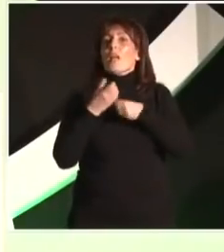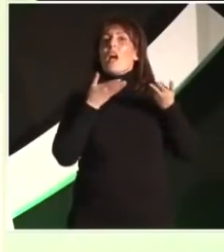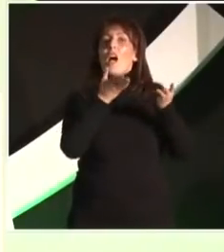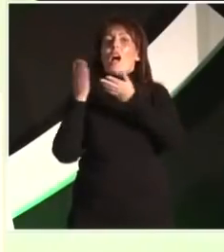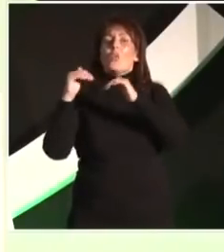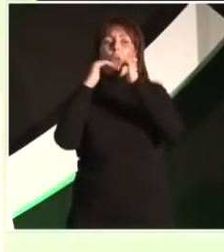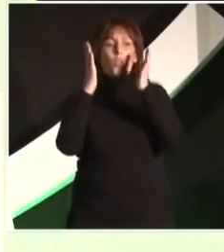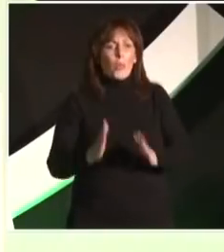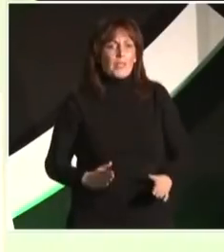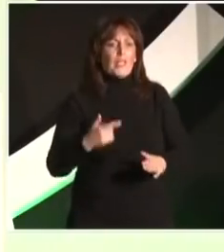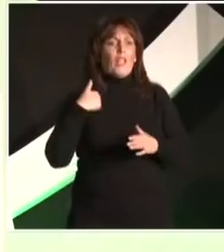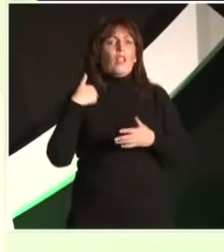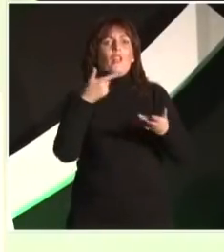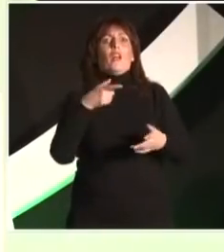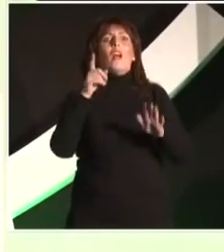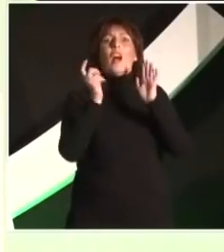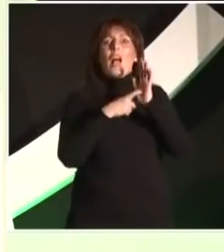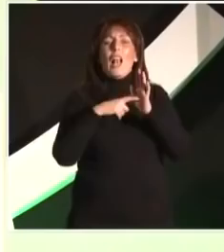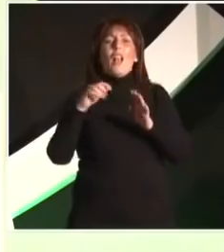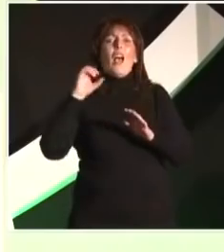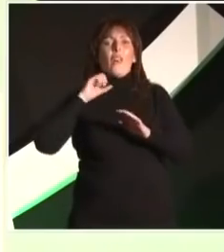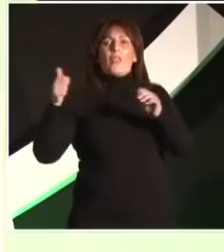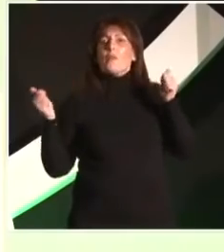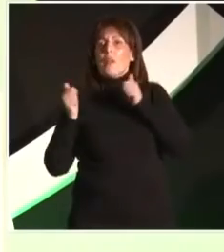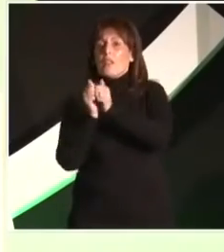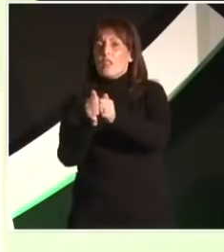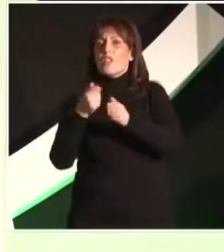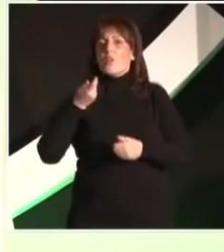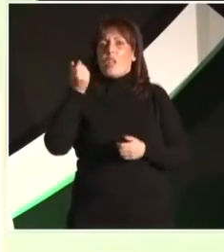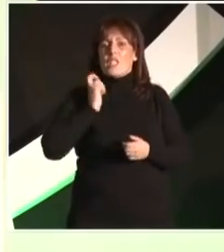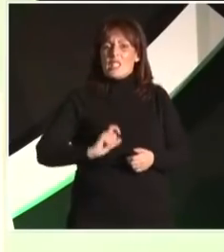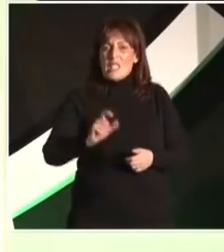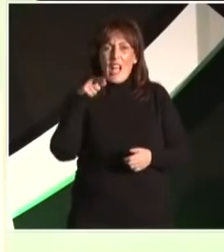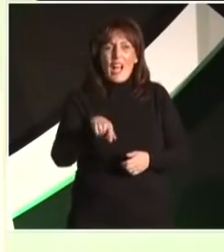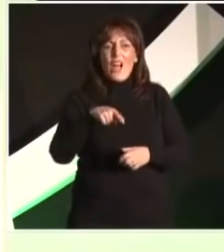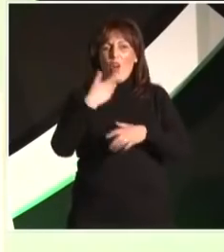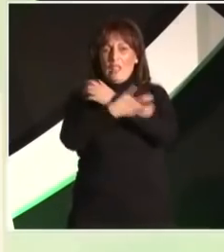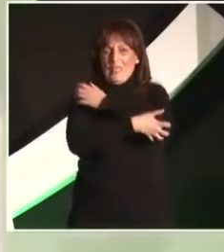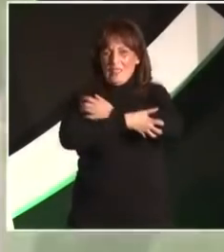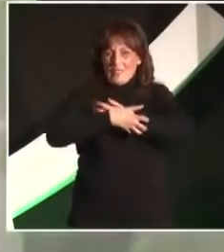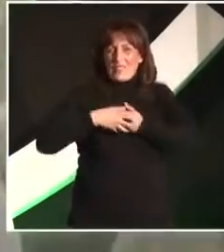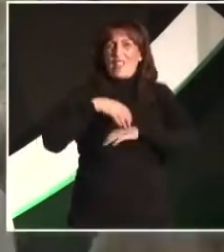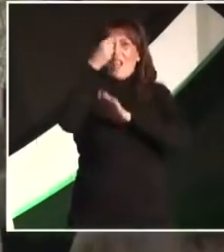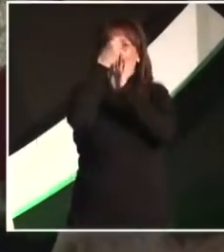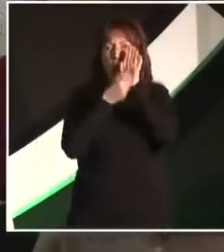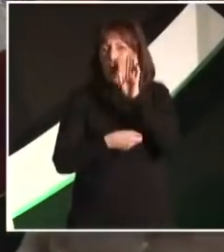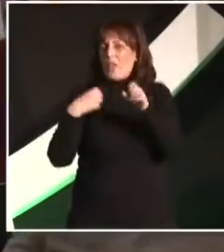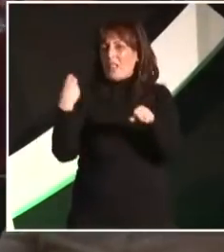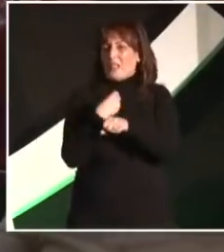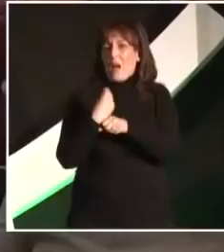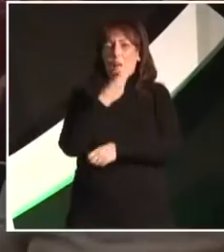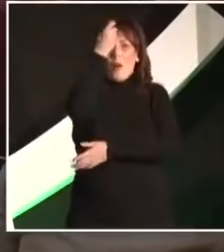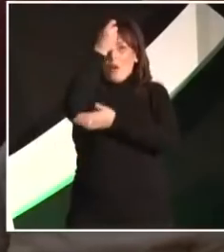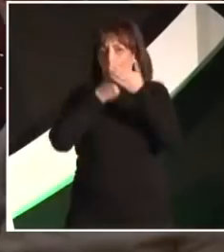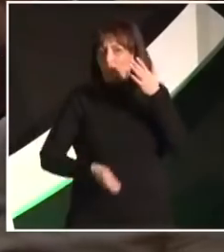que hacen posible la ley de dependencia a costa de un salario precarizado y de unas condiciones de trabajo durísimas.